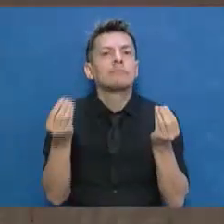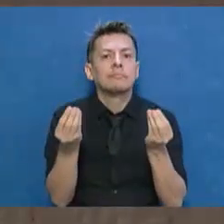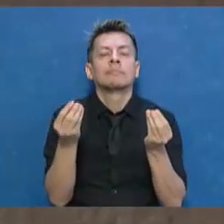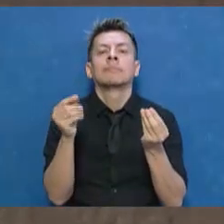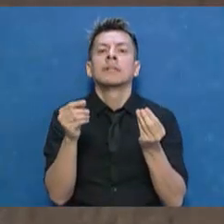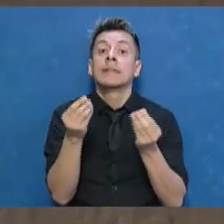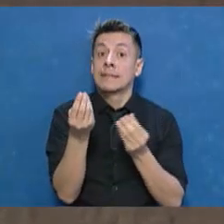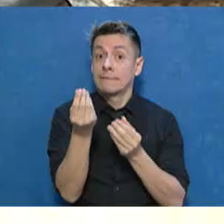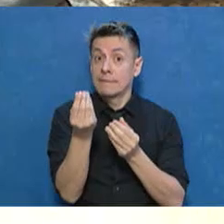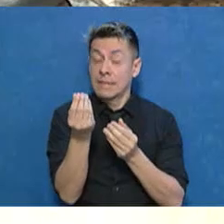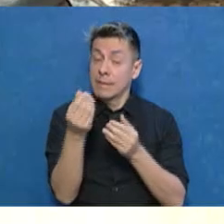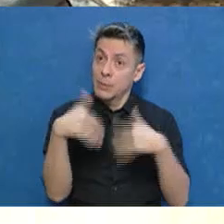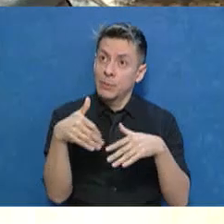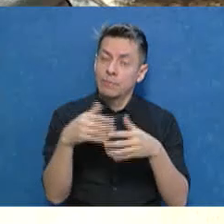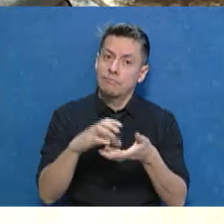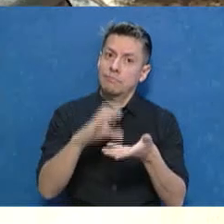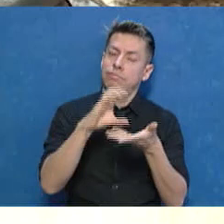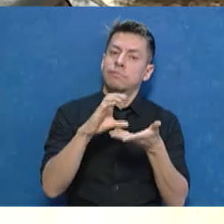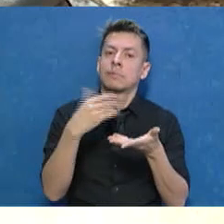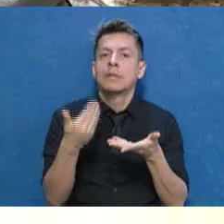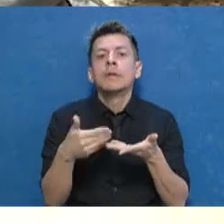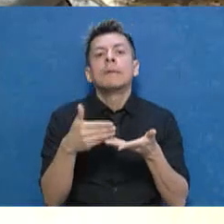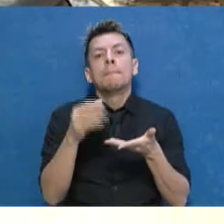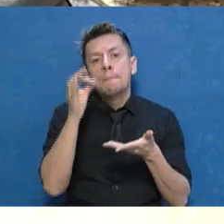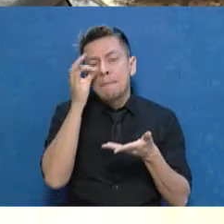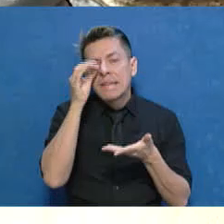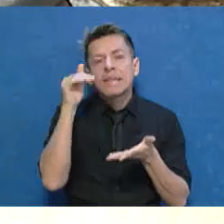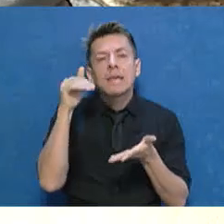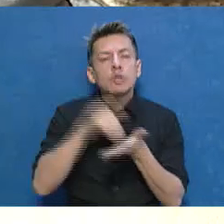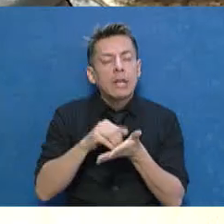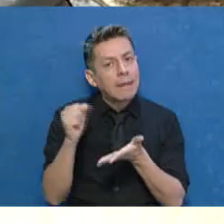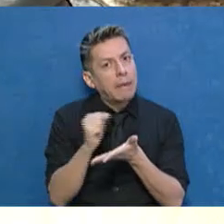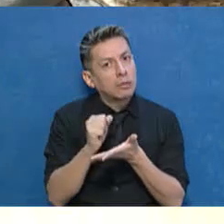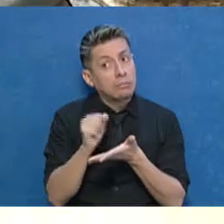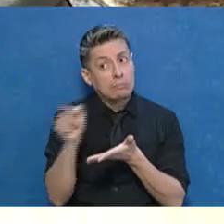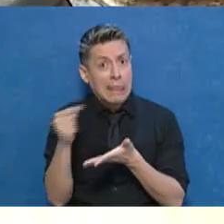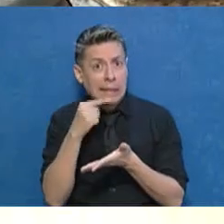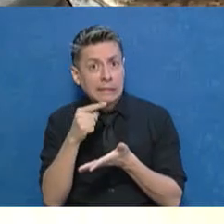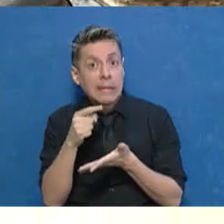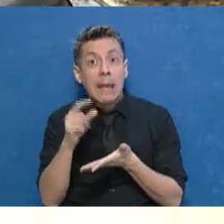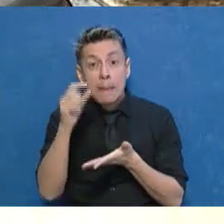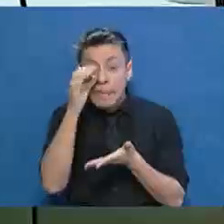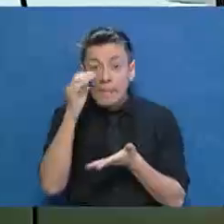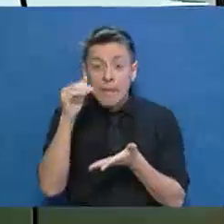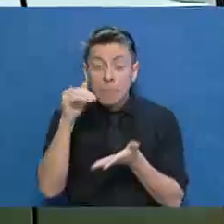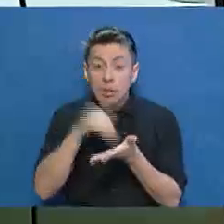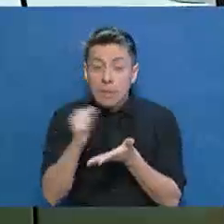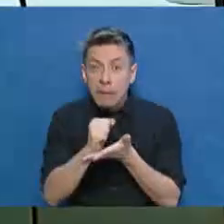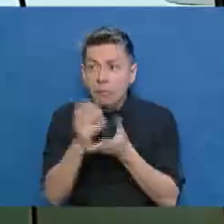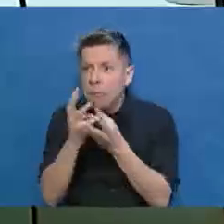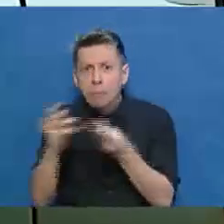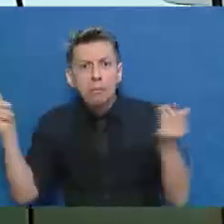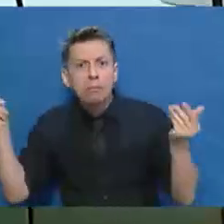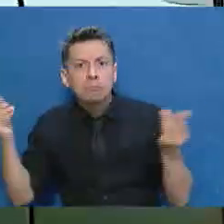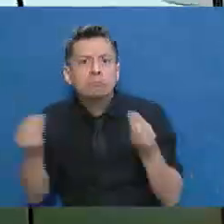una cifra abultada realmente, 20 millones de pesos, es lo que dice Quiroga, está faltando en la Liga. Lo vamos a escuchar ahora, pero desde